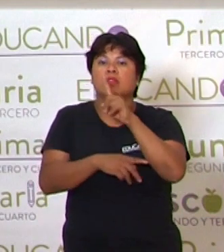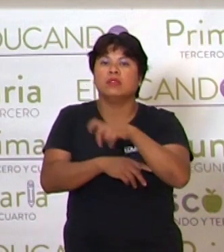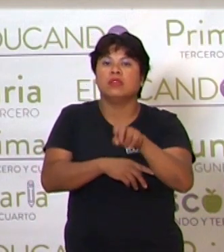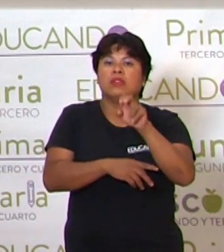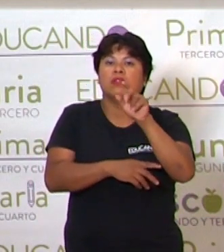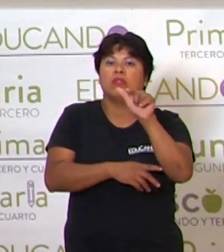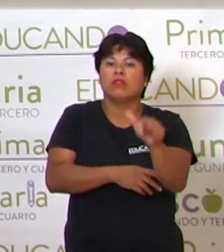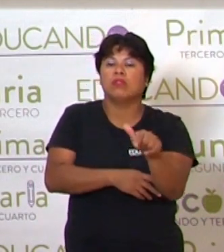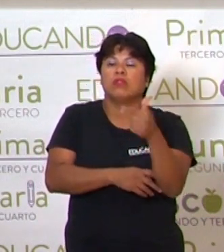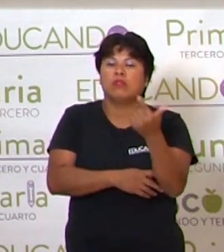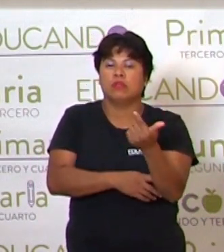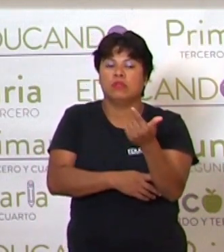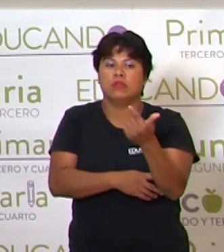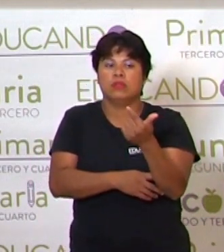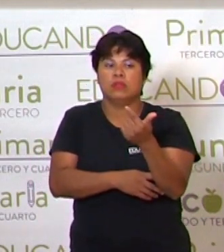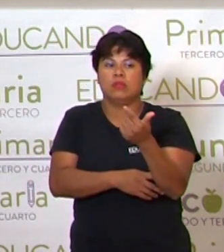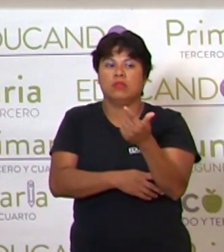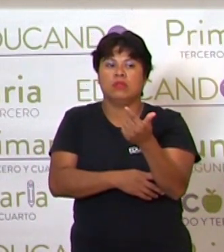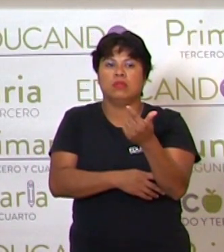dije?